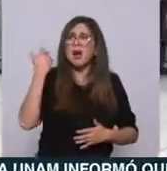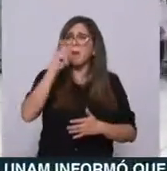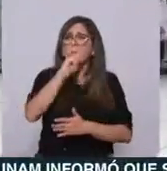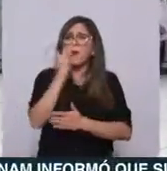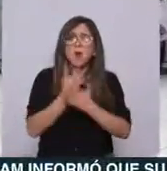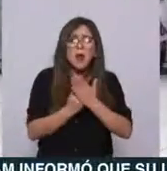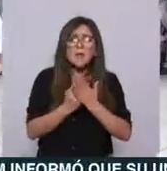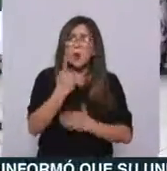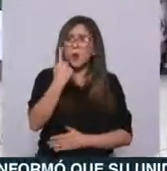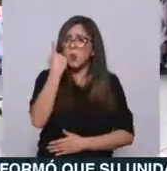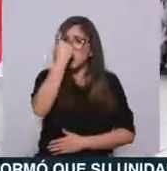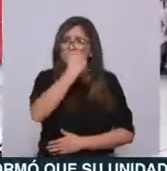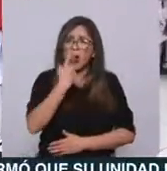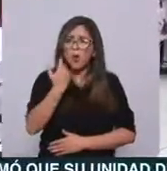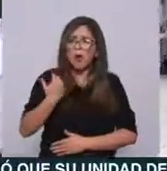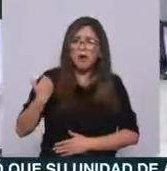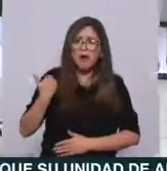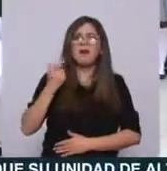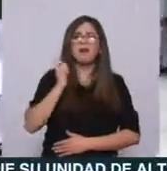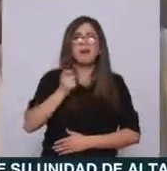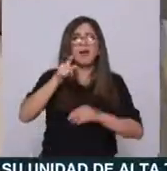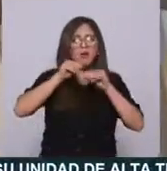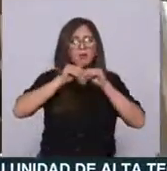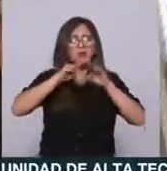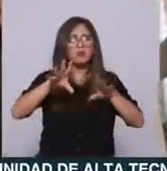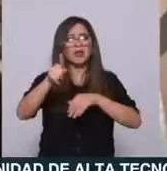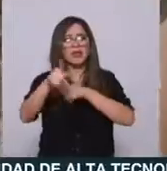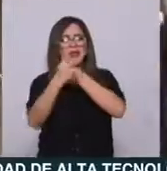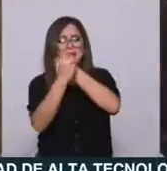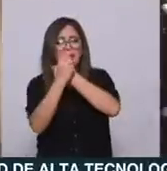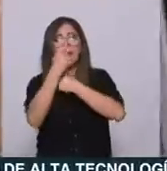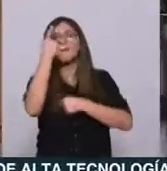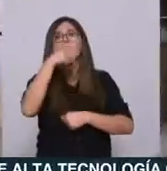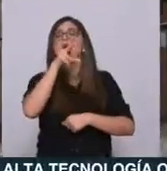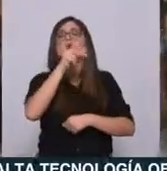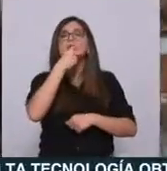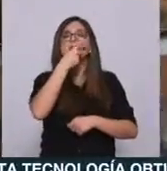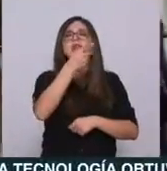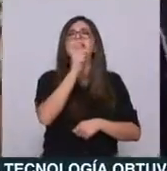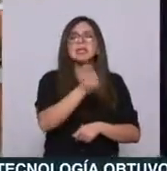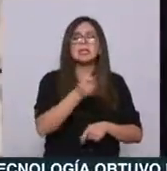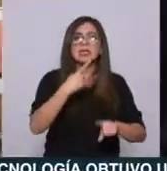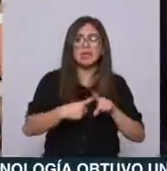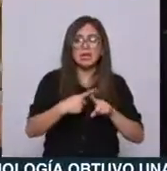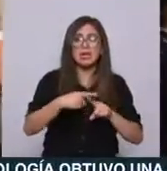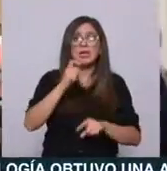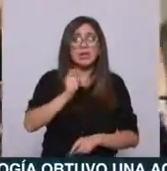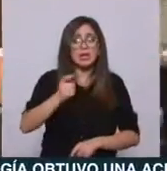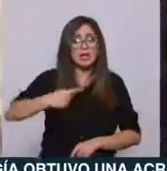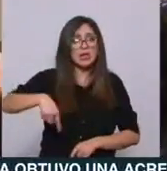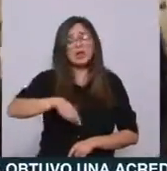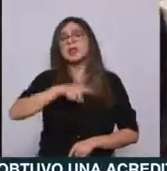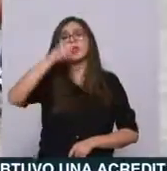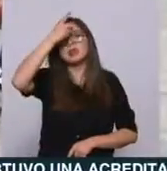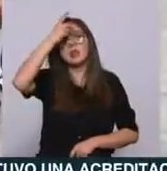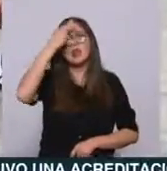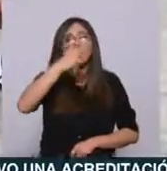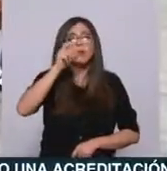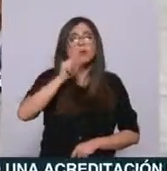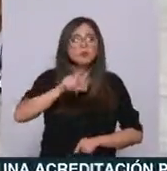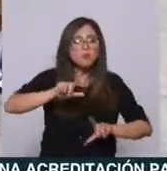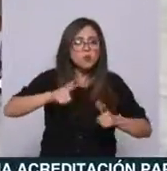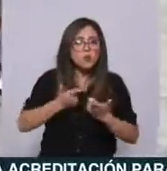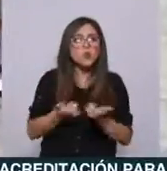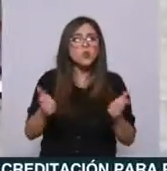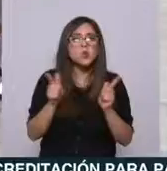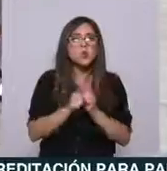1 hora, en otro canal, para no meter gol, uno de los directivos de estos colectivos afirmó